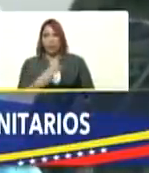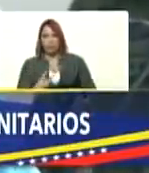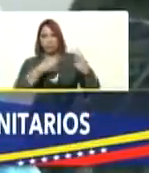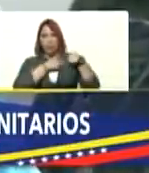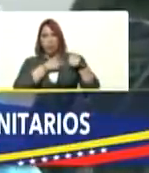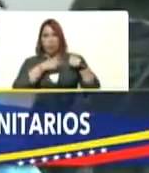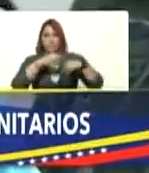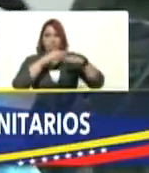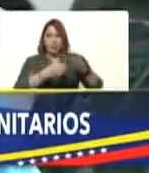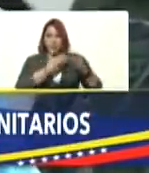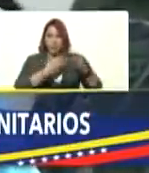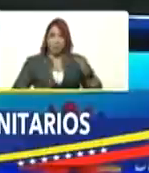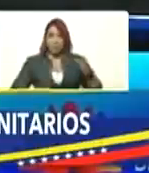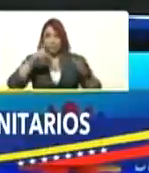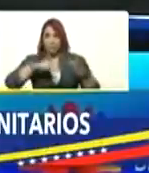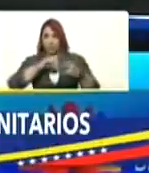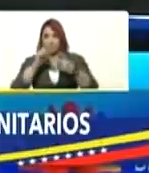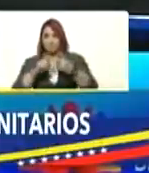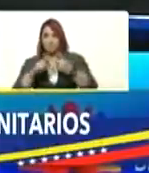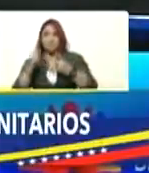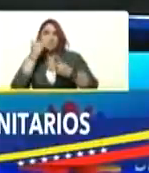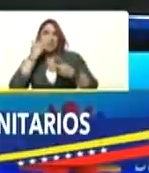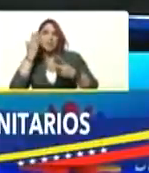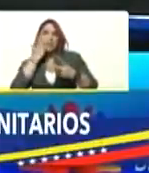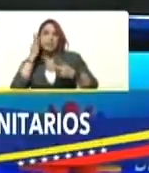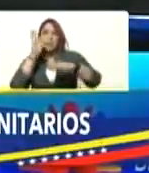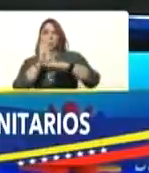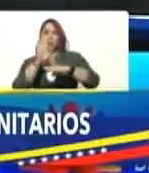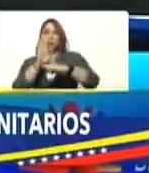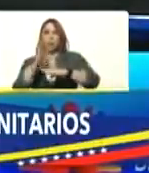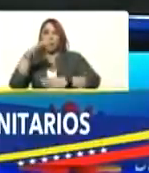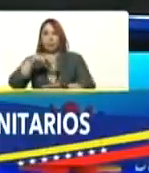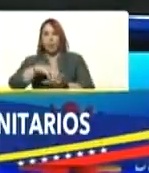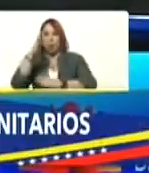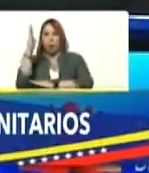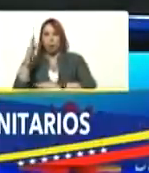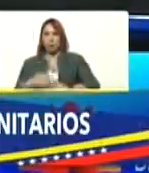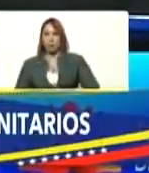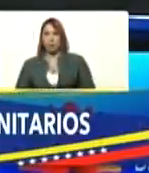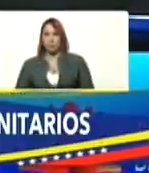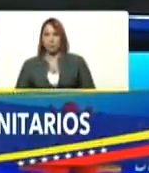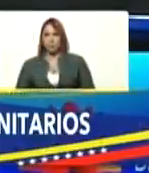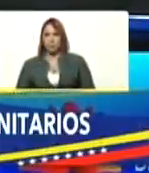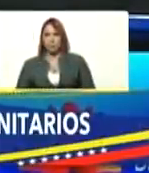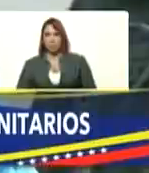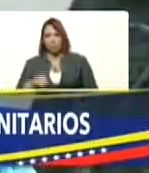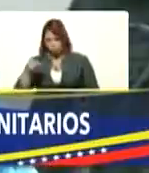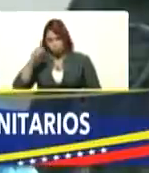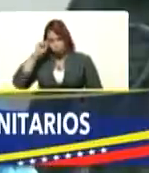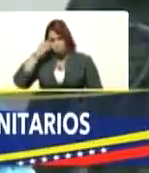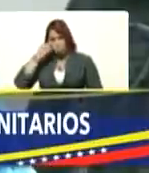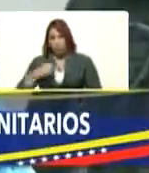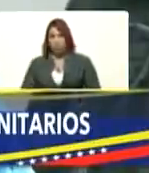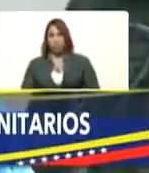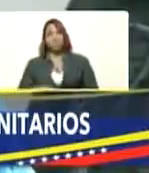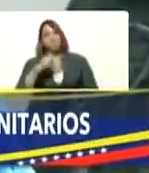la presidencia y te conviertes en madrina protectora de Lara. ¿Te acuerdas? Sí, me